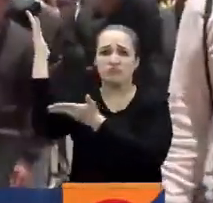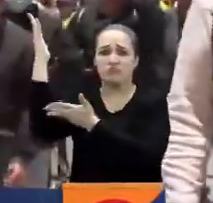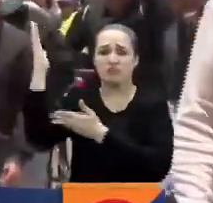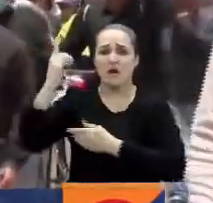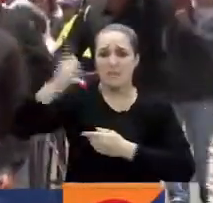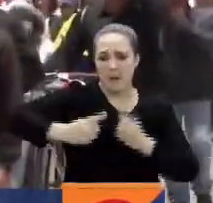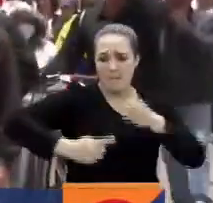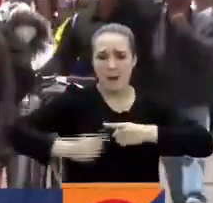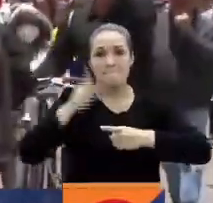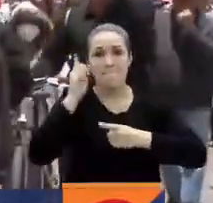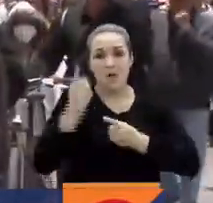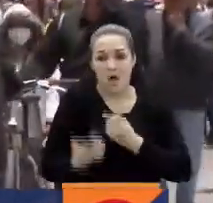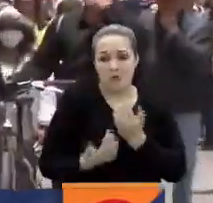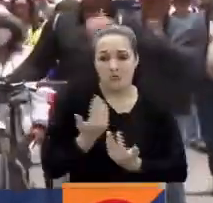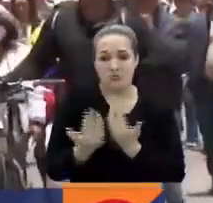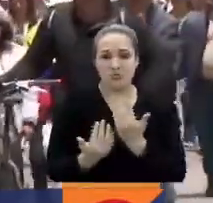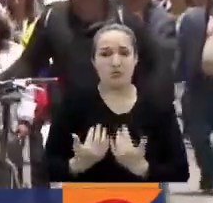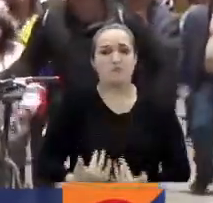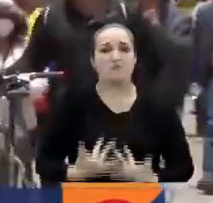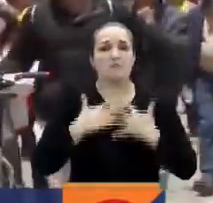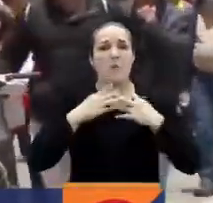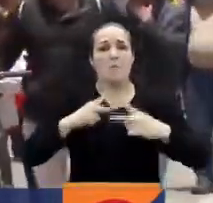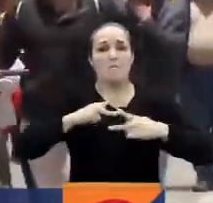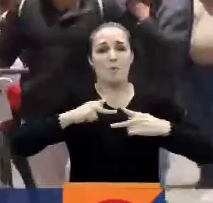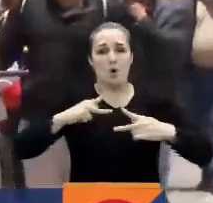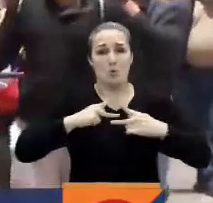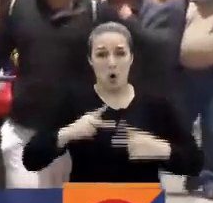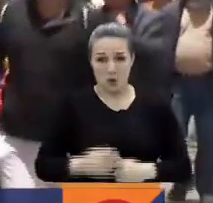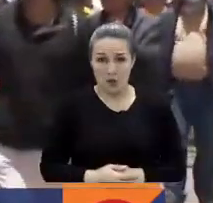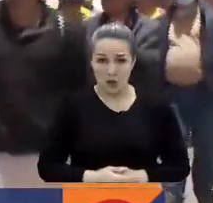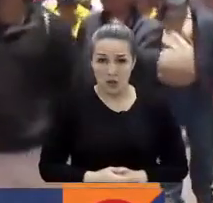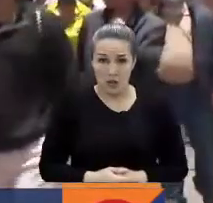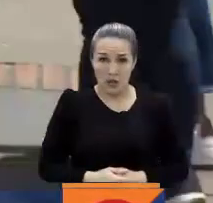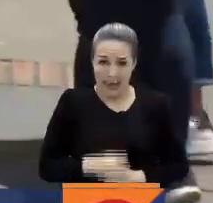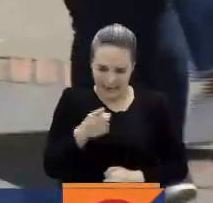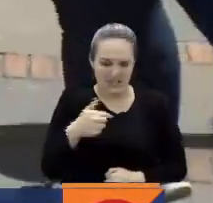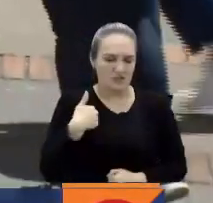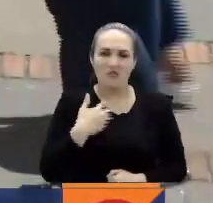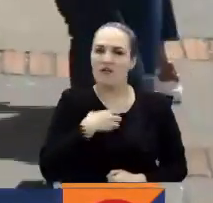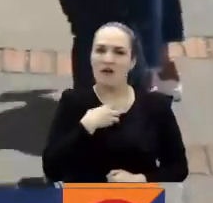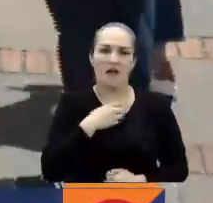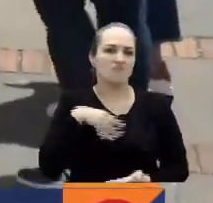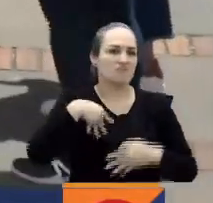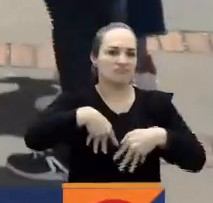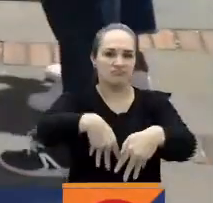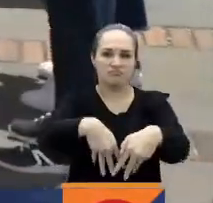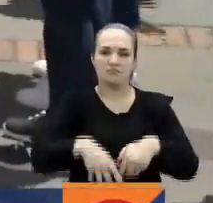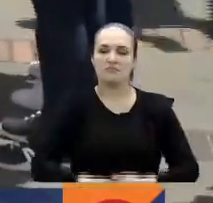leña para que los pulmones se vuelvan una nada? Por eso protesto.